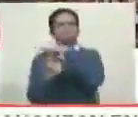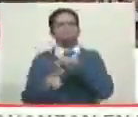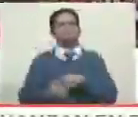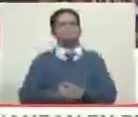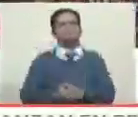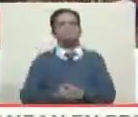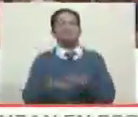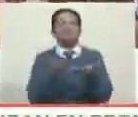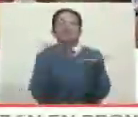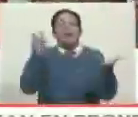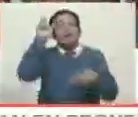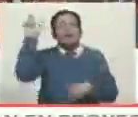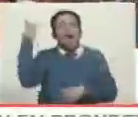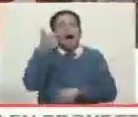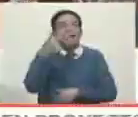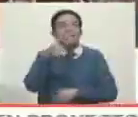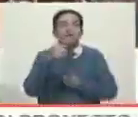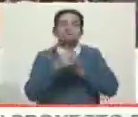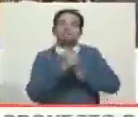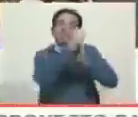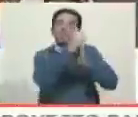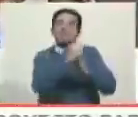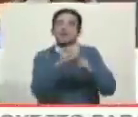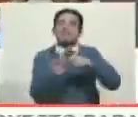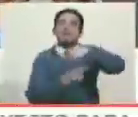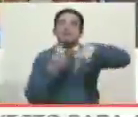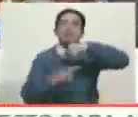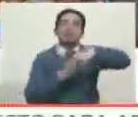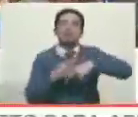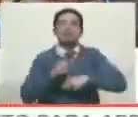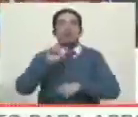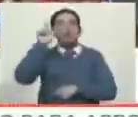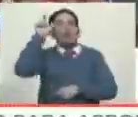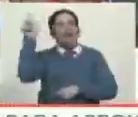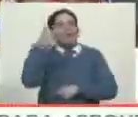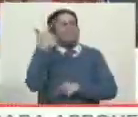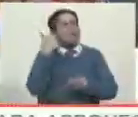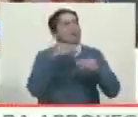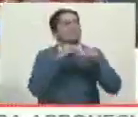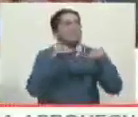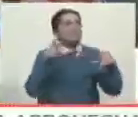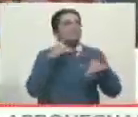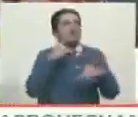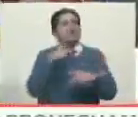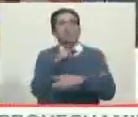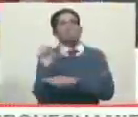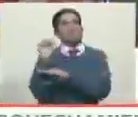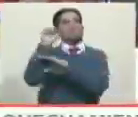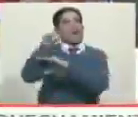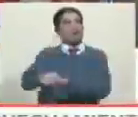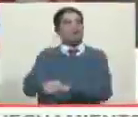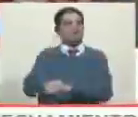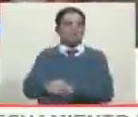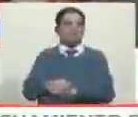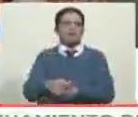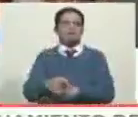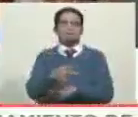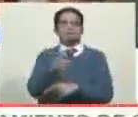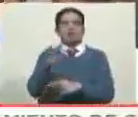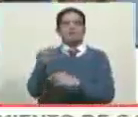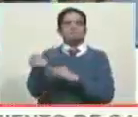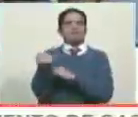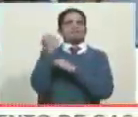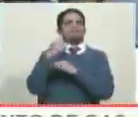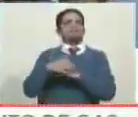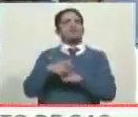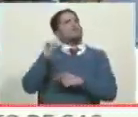guárico de bastión de la revolución guárico el territorio invicto de la revolución bolivariana guárico